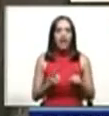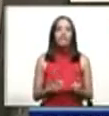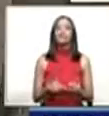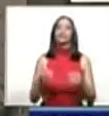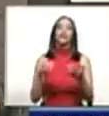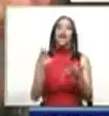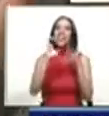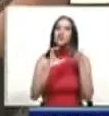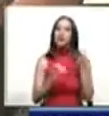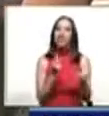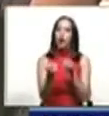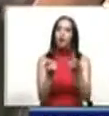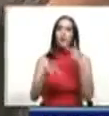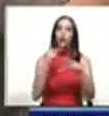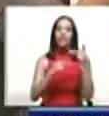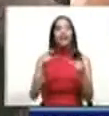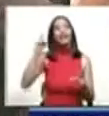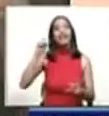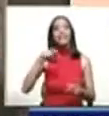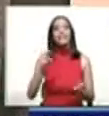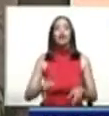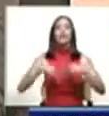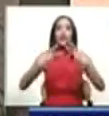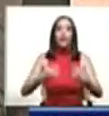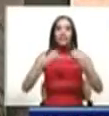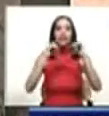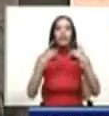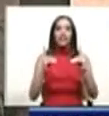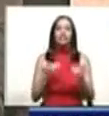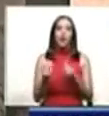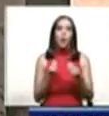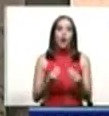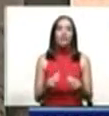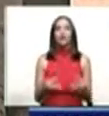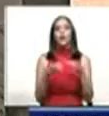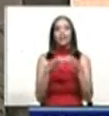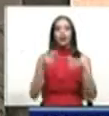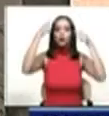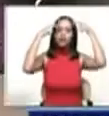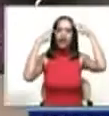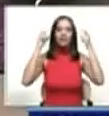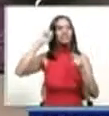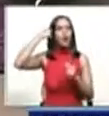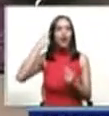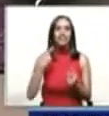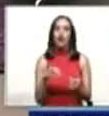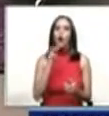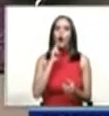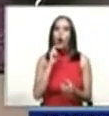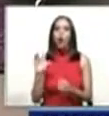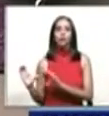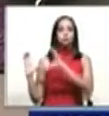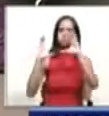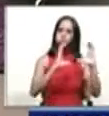productiva y que necesariamente tenemos que reivindicar nuestra independencia como lo hizo el compañero Hugo Chávez. ¿Te acuerdas cuando trajeron ese montón de oro que hubo hasta un